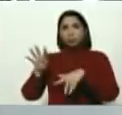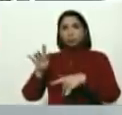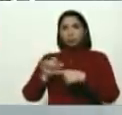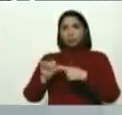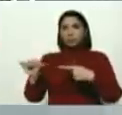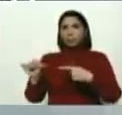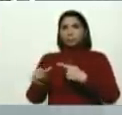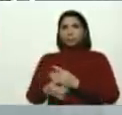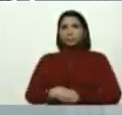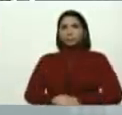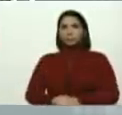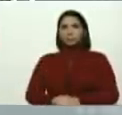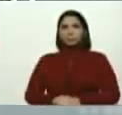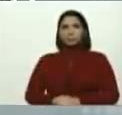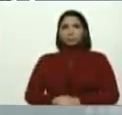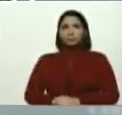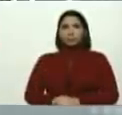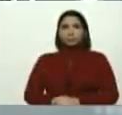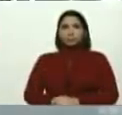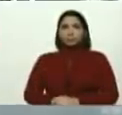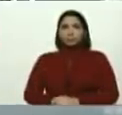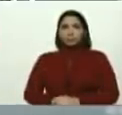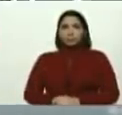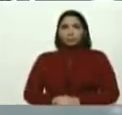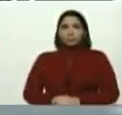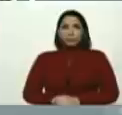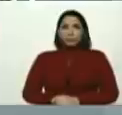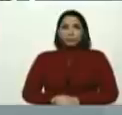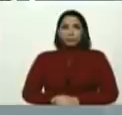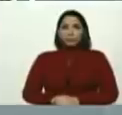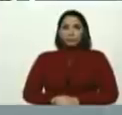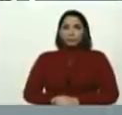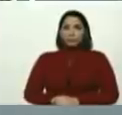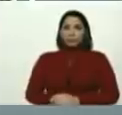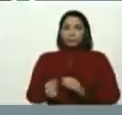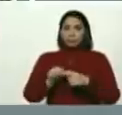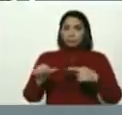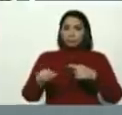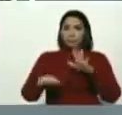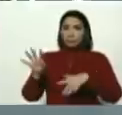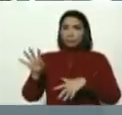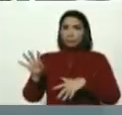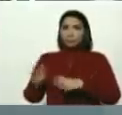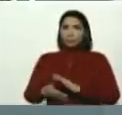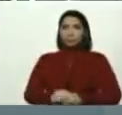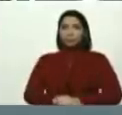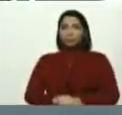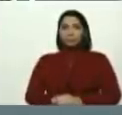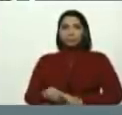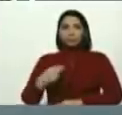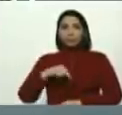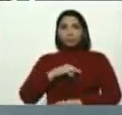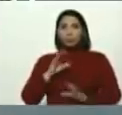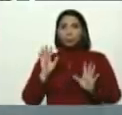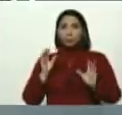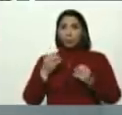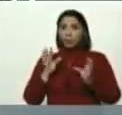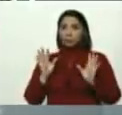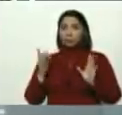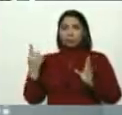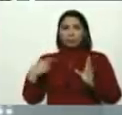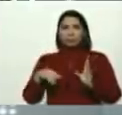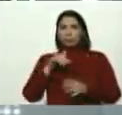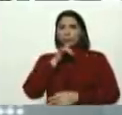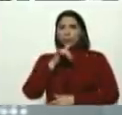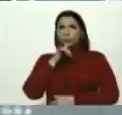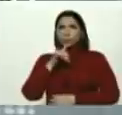la 14, correcto. A la 14, la semana 14. Y bueno, ahí tenemos el